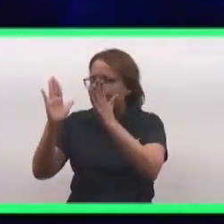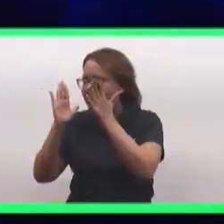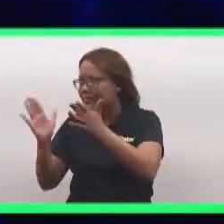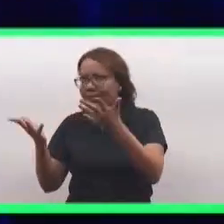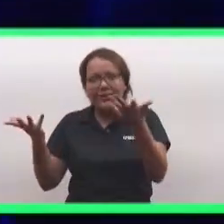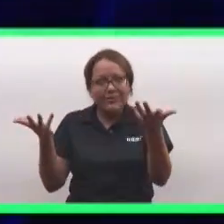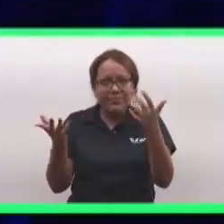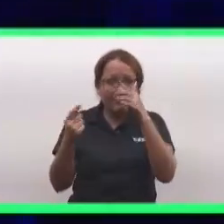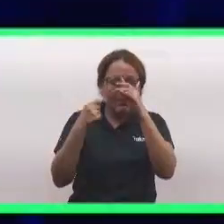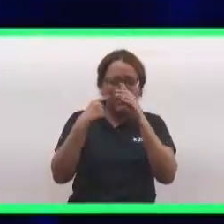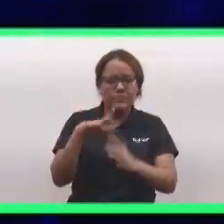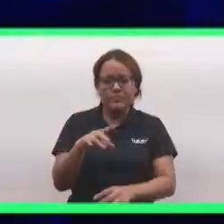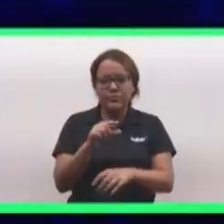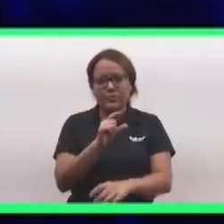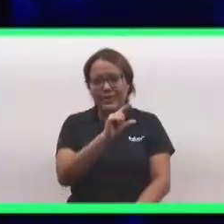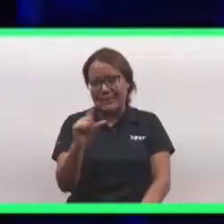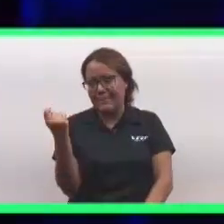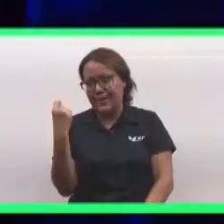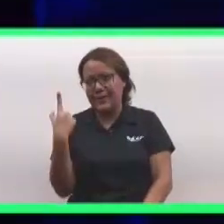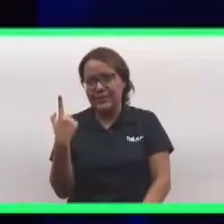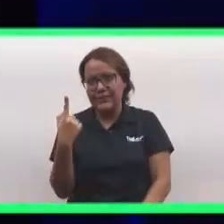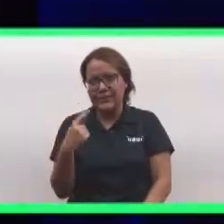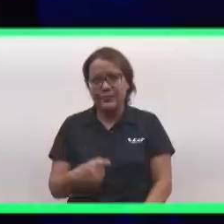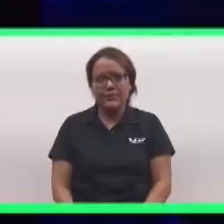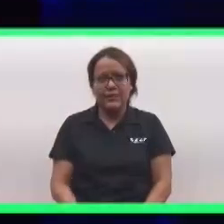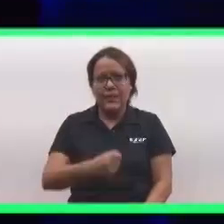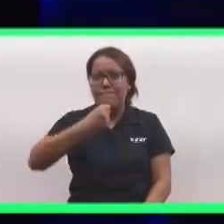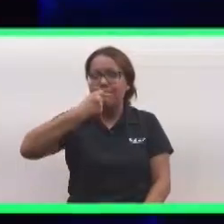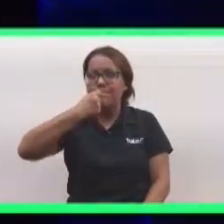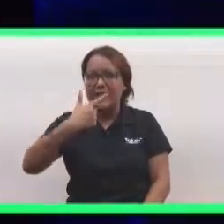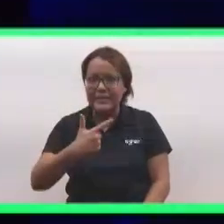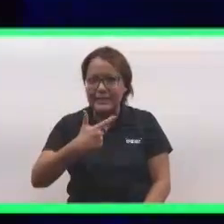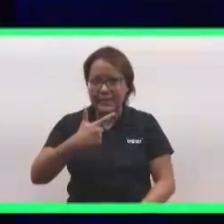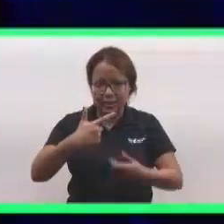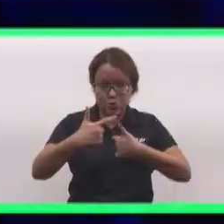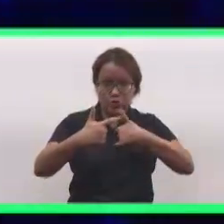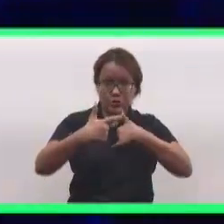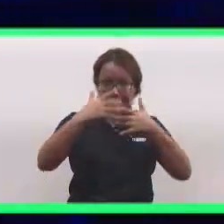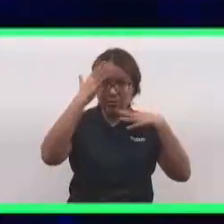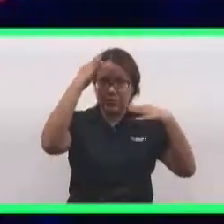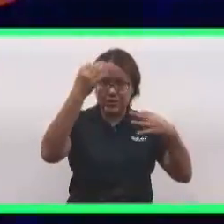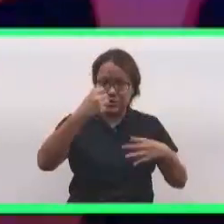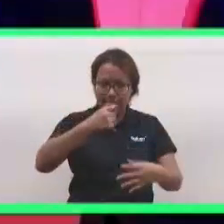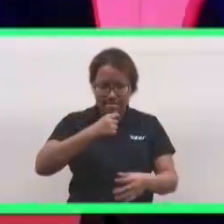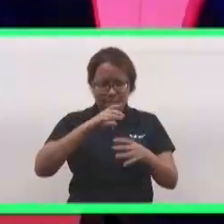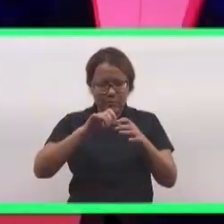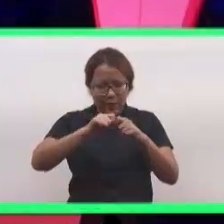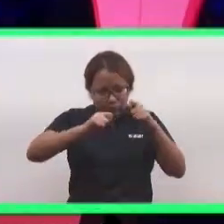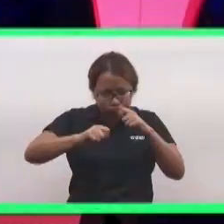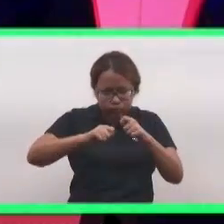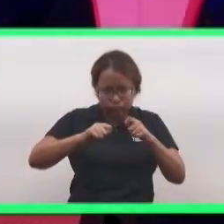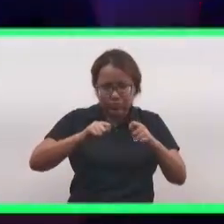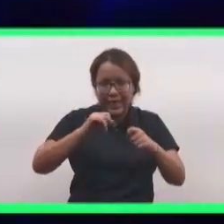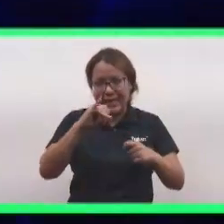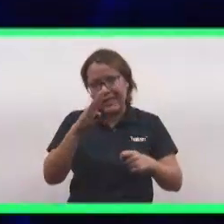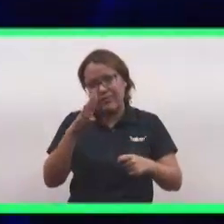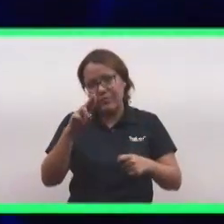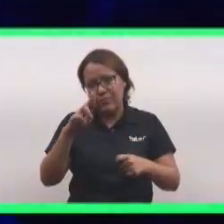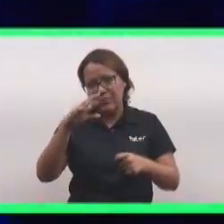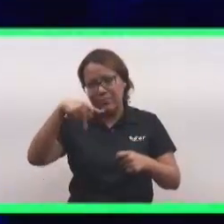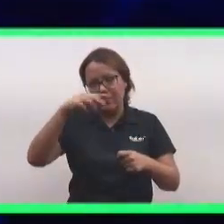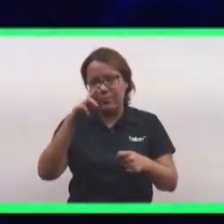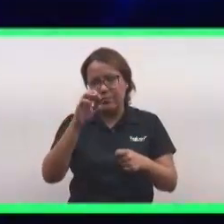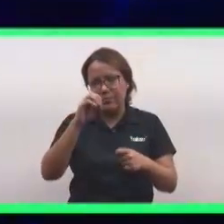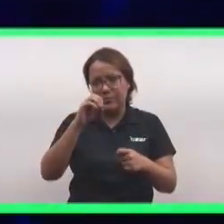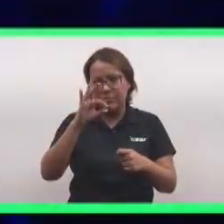¿Cuántos de ustedes esta semana abrieron paquetitos de medicinas automedicadas, que es un error? Ibuprofeno hace pedazos sus riñones y su hígado y